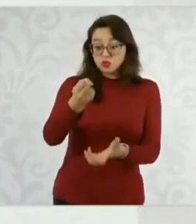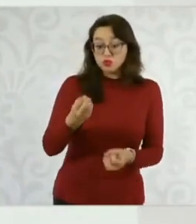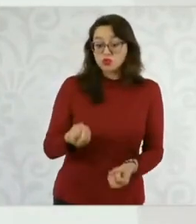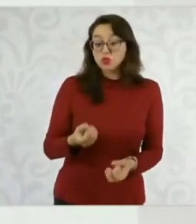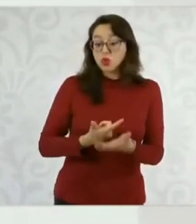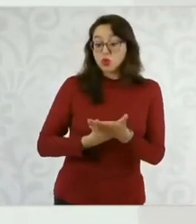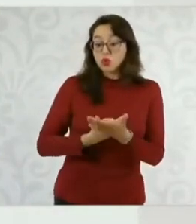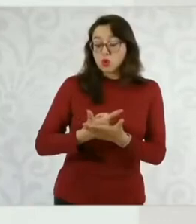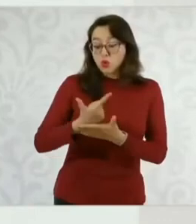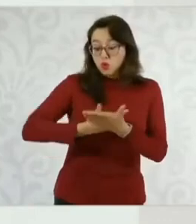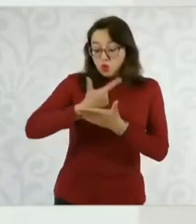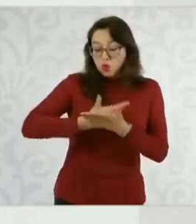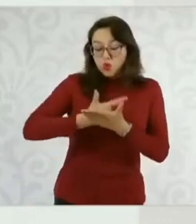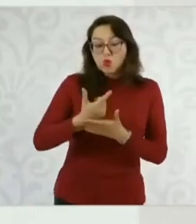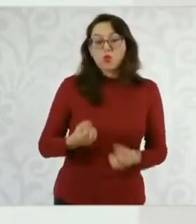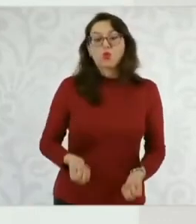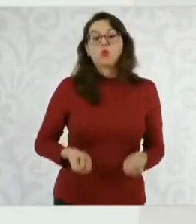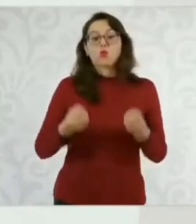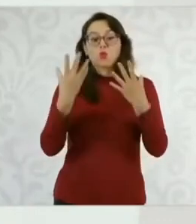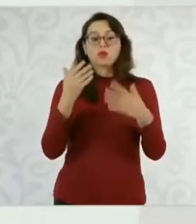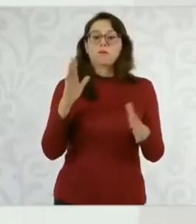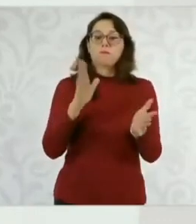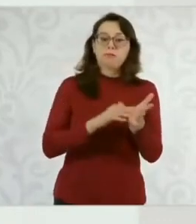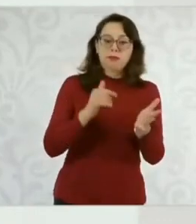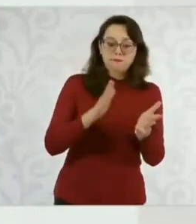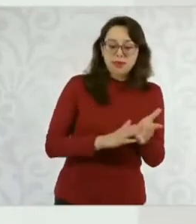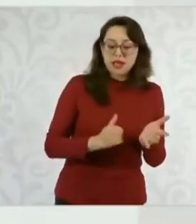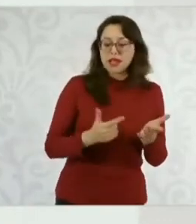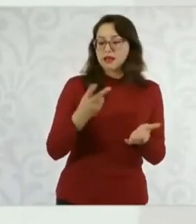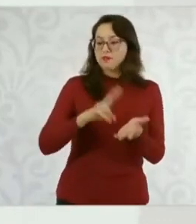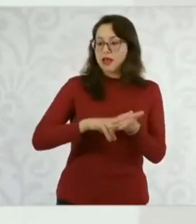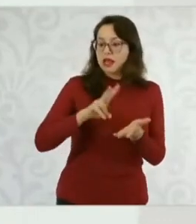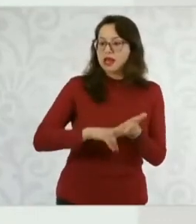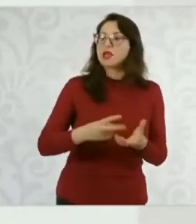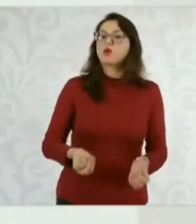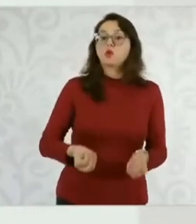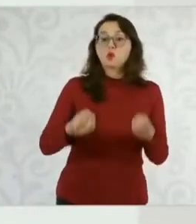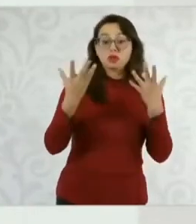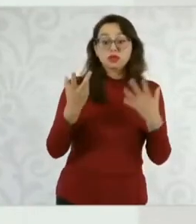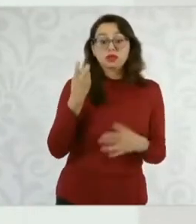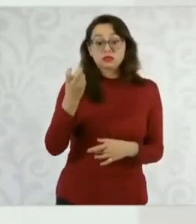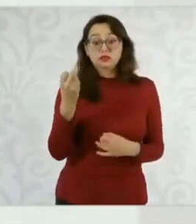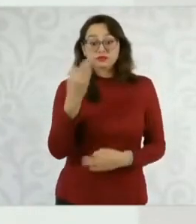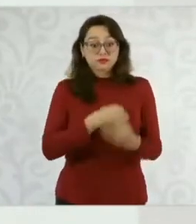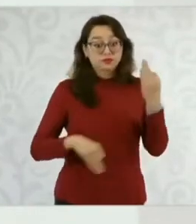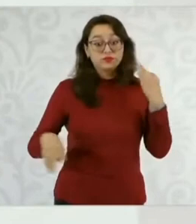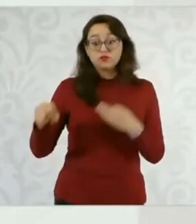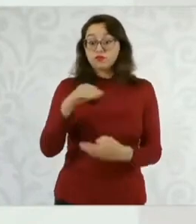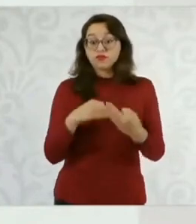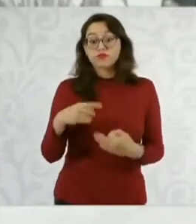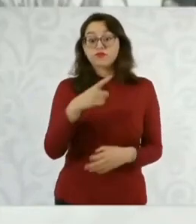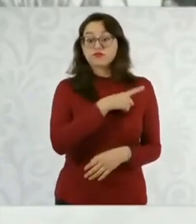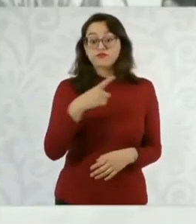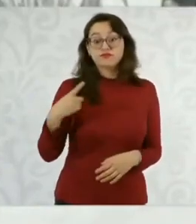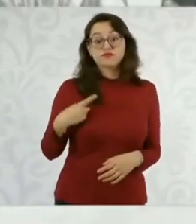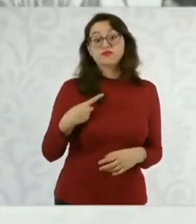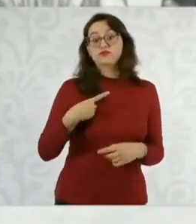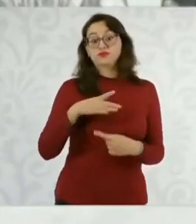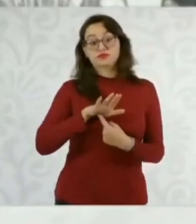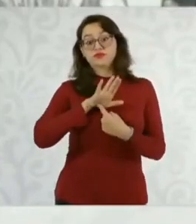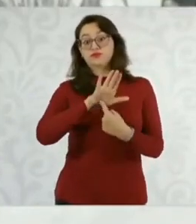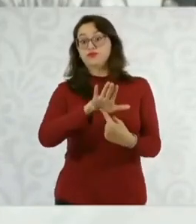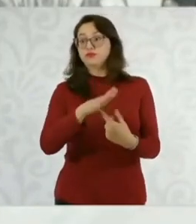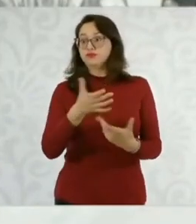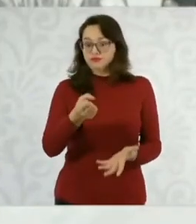presupuesto, porque qué tipo de papel, cuánto cuesta el papel. Digo, todos tenemos obligación de